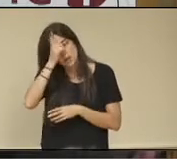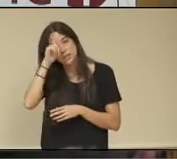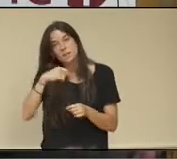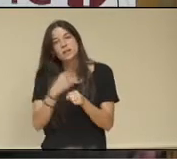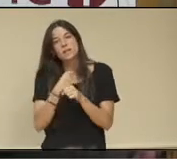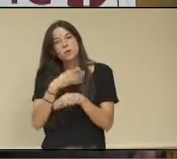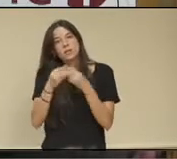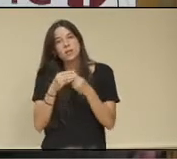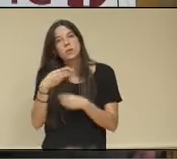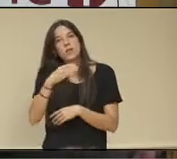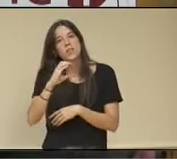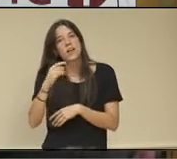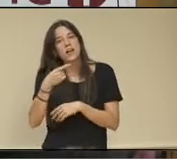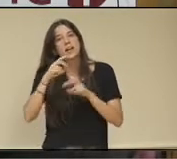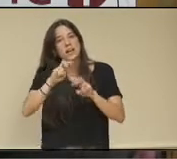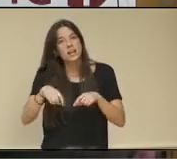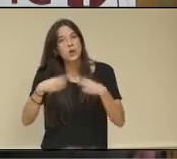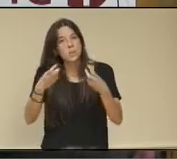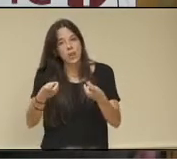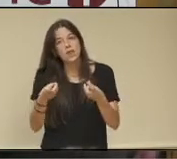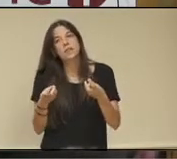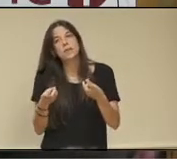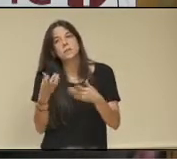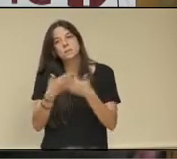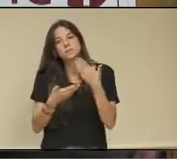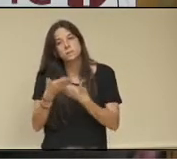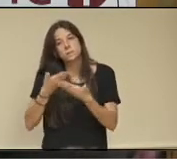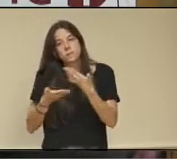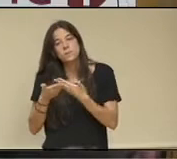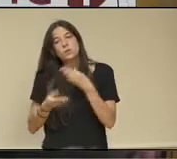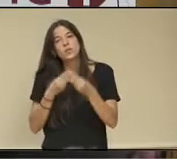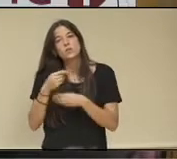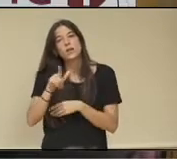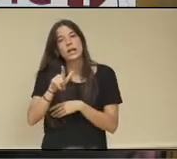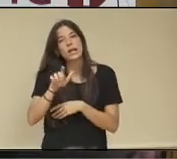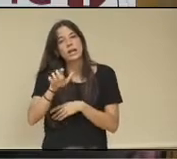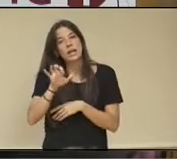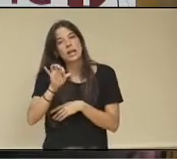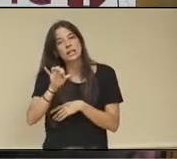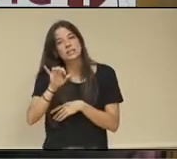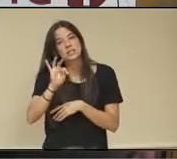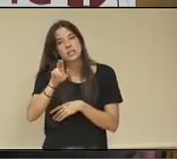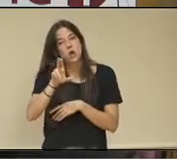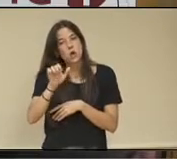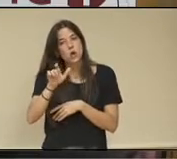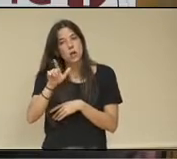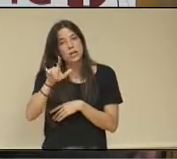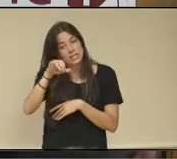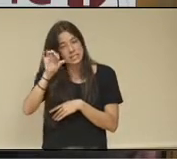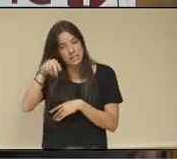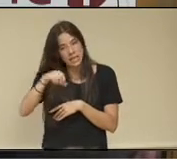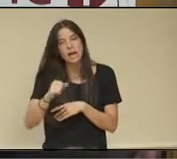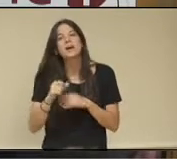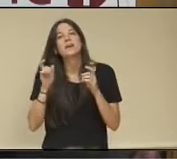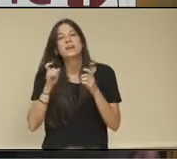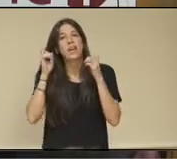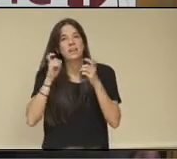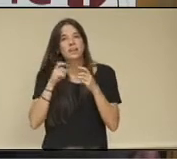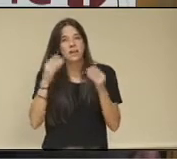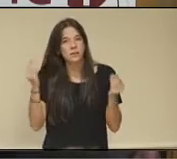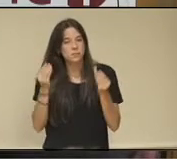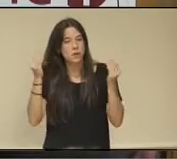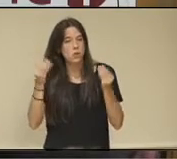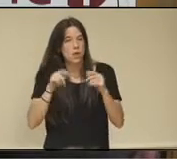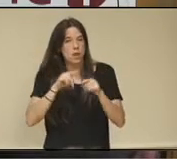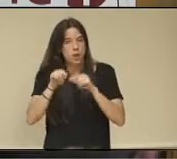BCG recombinante, con una listeriolisina, que lo que intenta es aumentar la inmunidad celular. Y aquí tenemos, con la vacuna que vamos a hablar